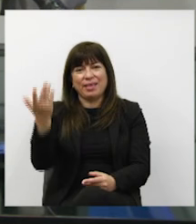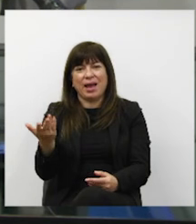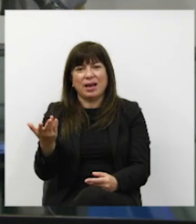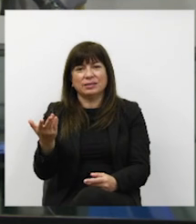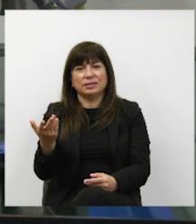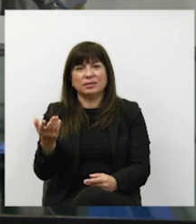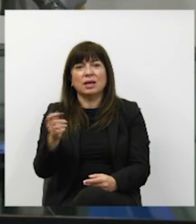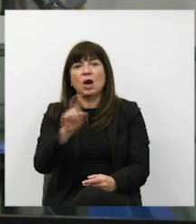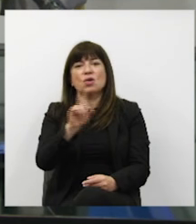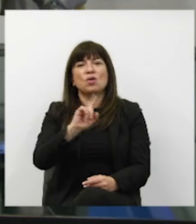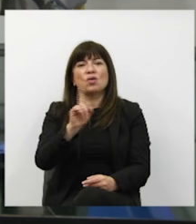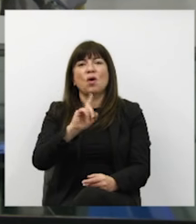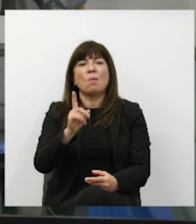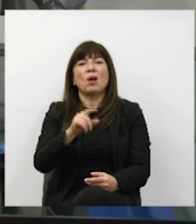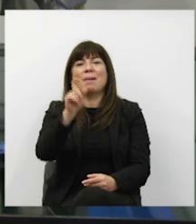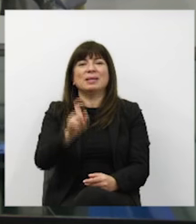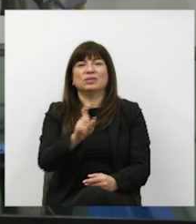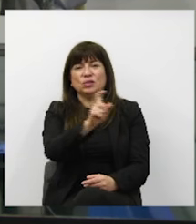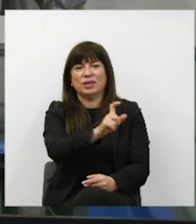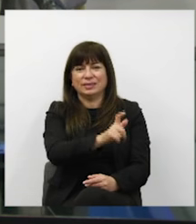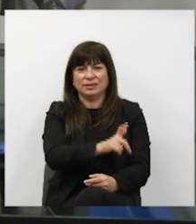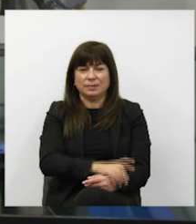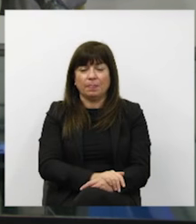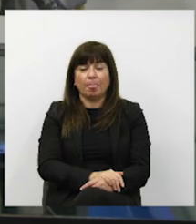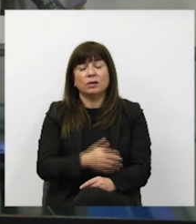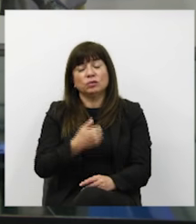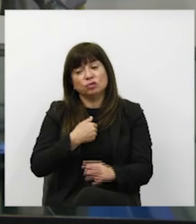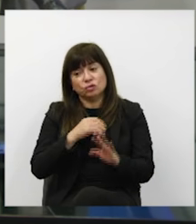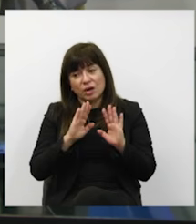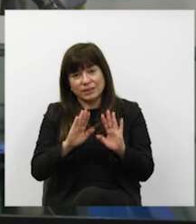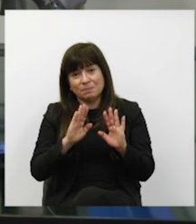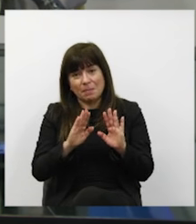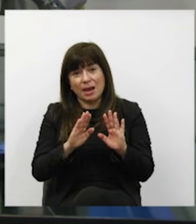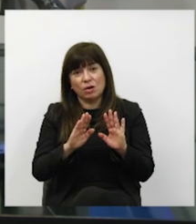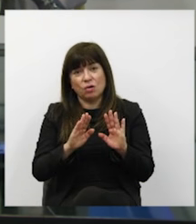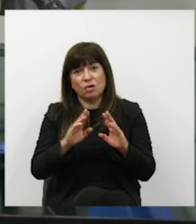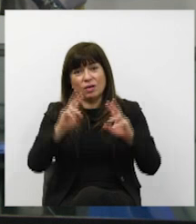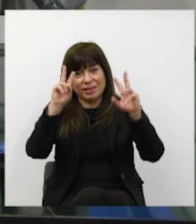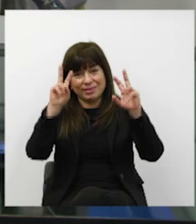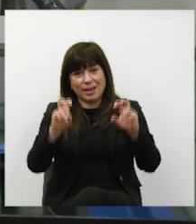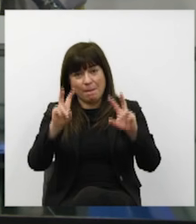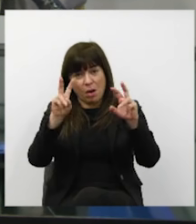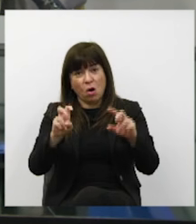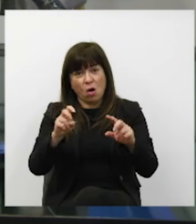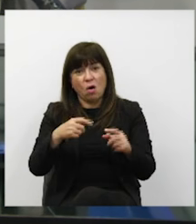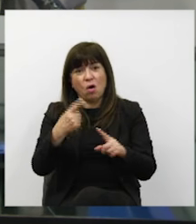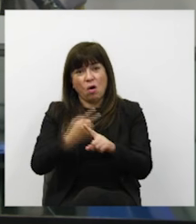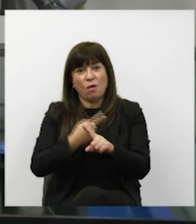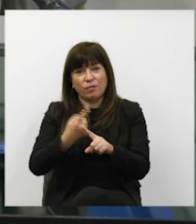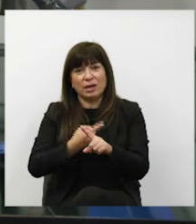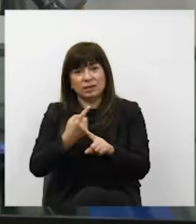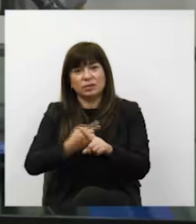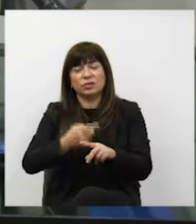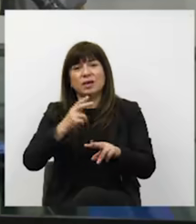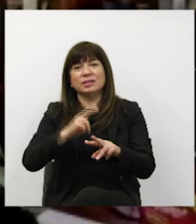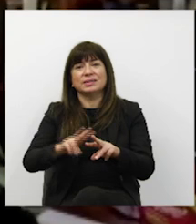Nicolás, y no por los individuos. Ahora, yo espero que este tipo de conversación se haga en